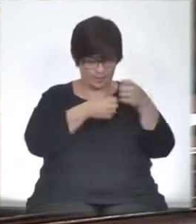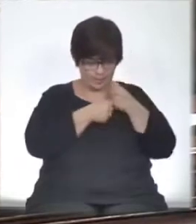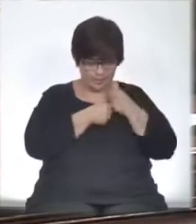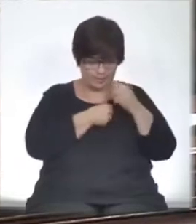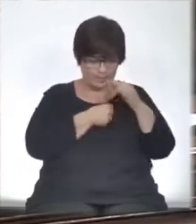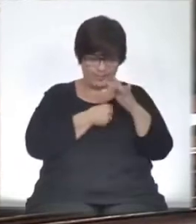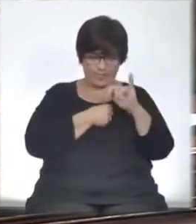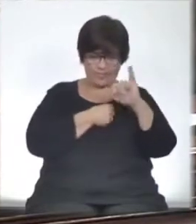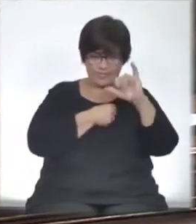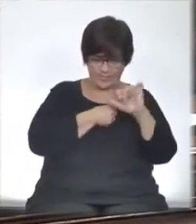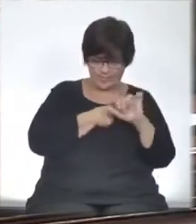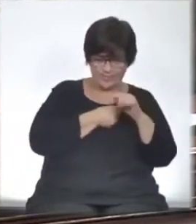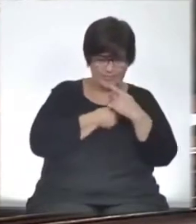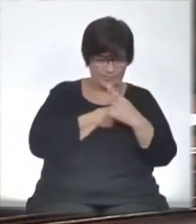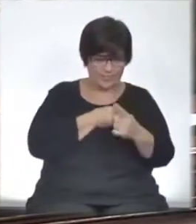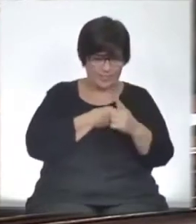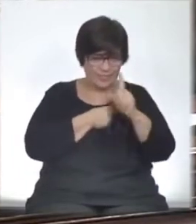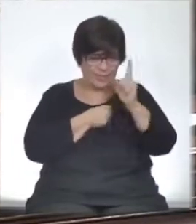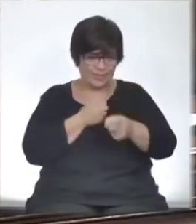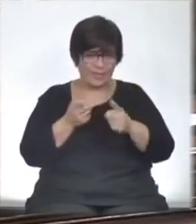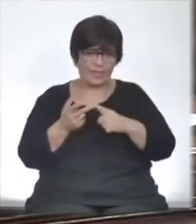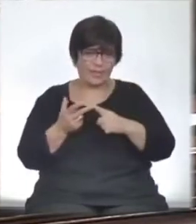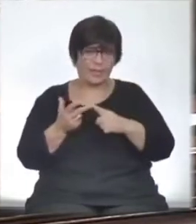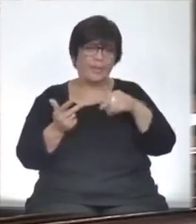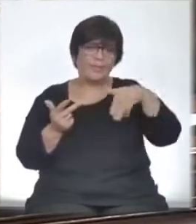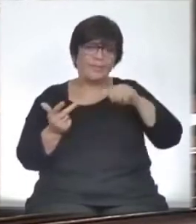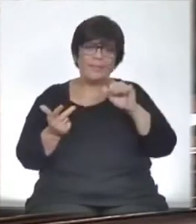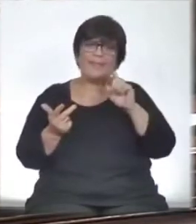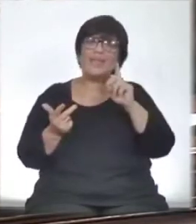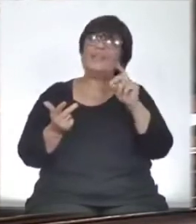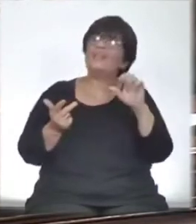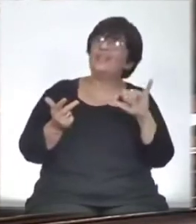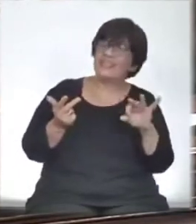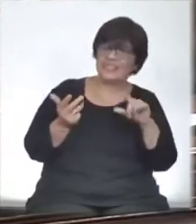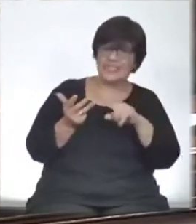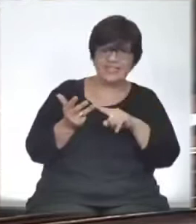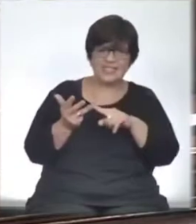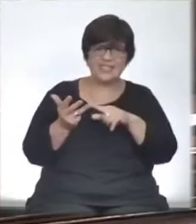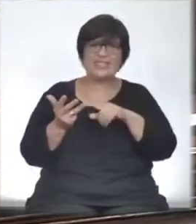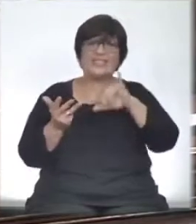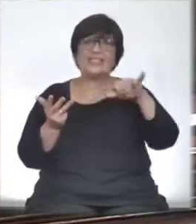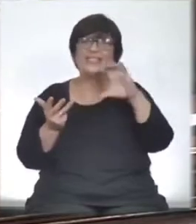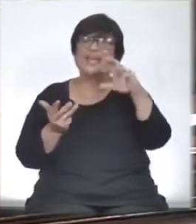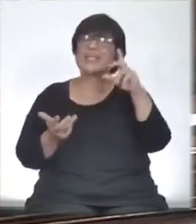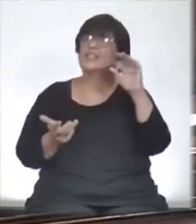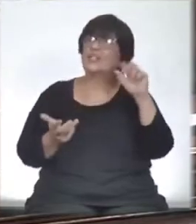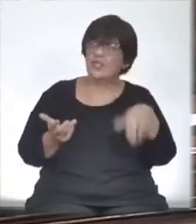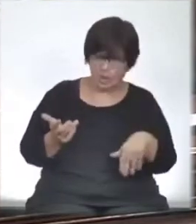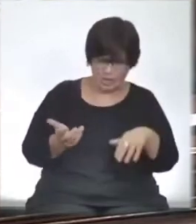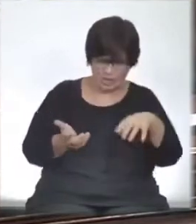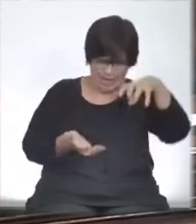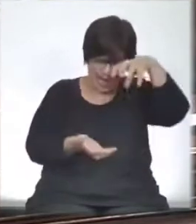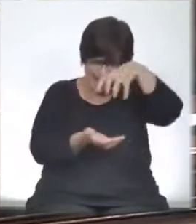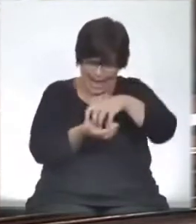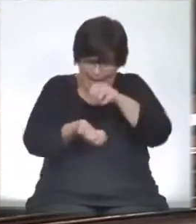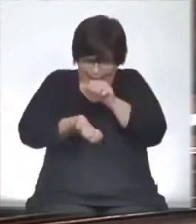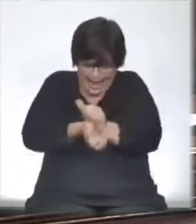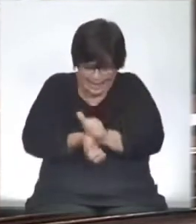Fly, del secuestro de Díaz Bomide, el secuestro de Geoffrey Jackson, la cárcel del pueblo, la